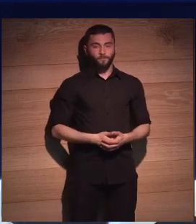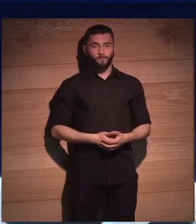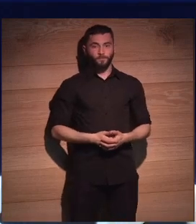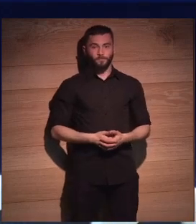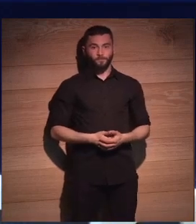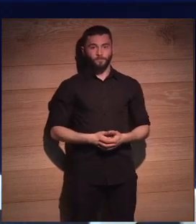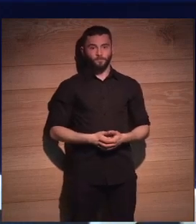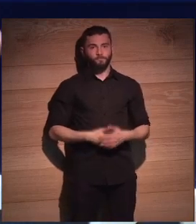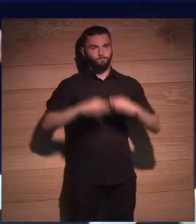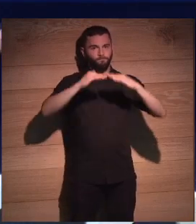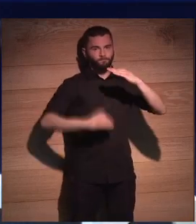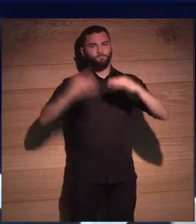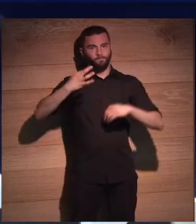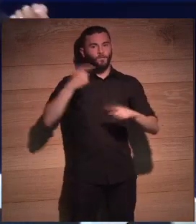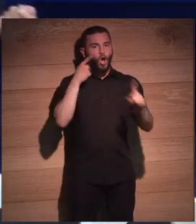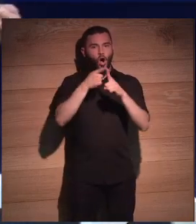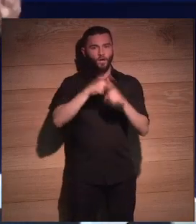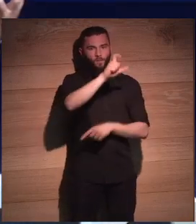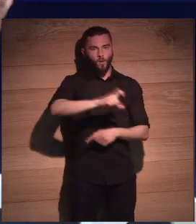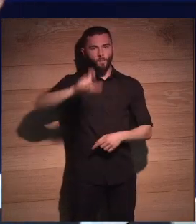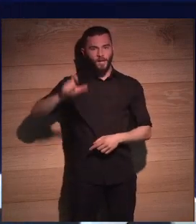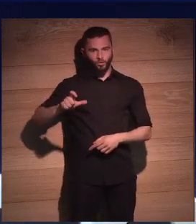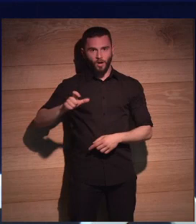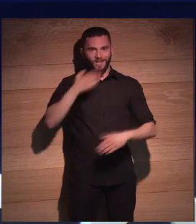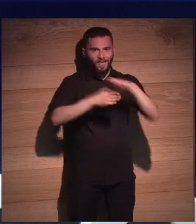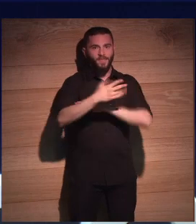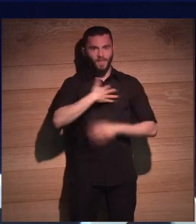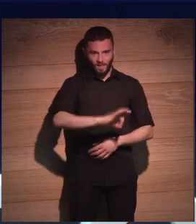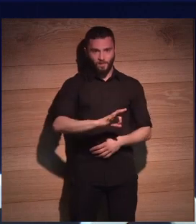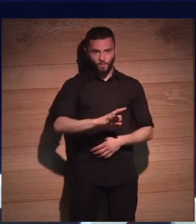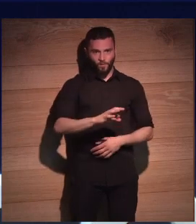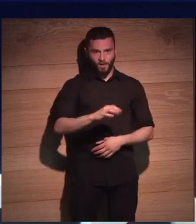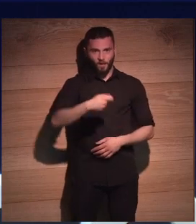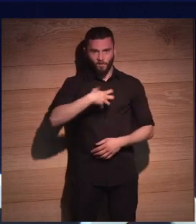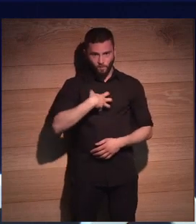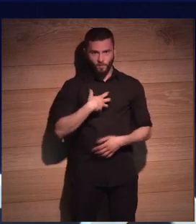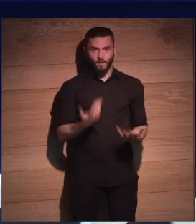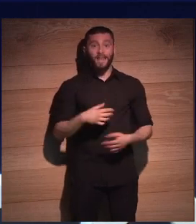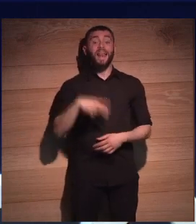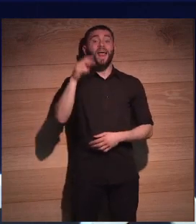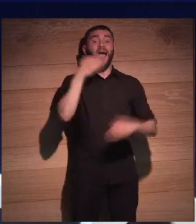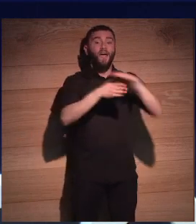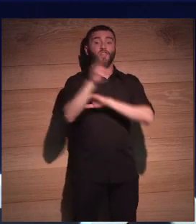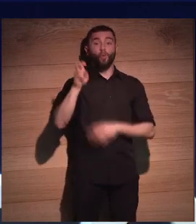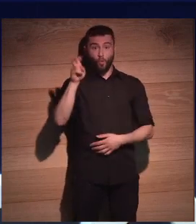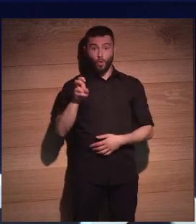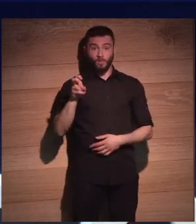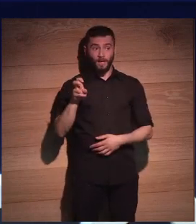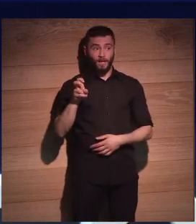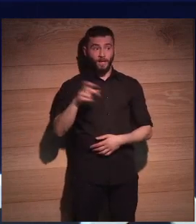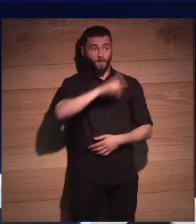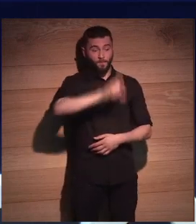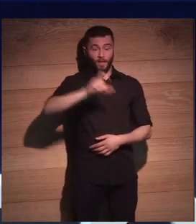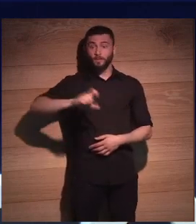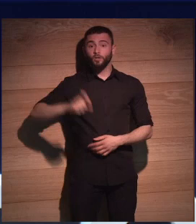Mucho tiene que bajar para que mucha gente se lo pueda permitir. Hay gente que, os decía lo de el acceso útil, hay gente que,